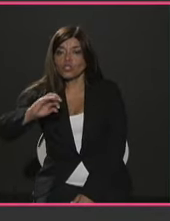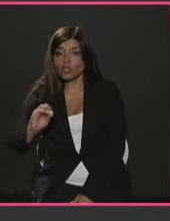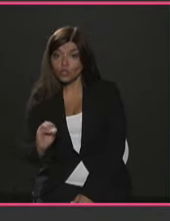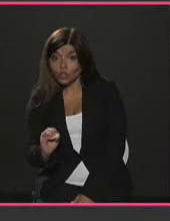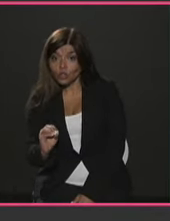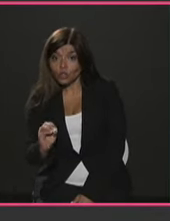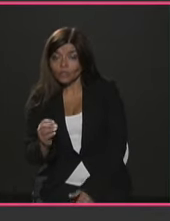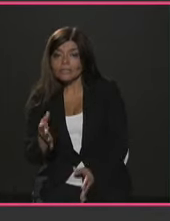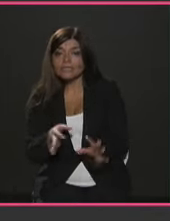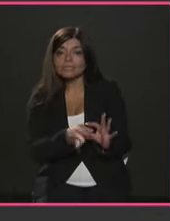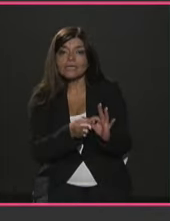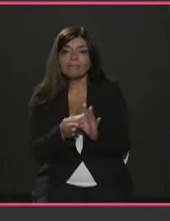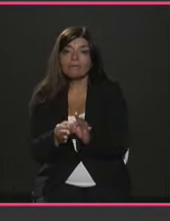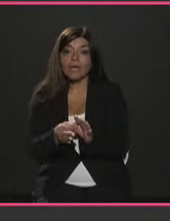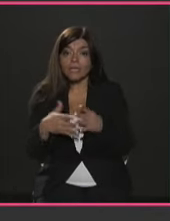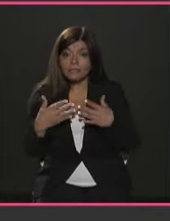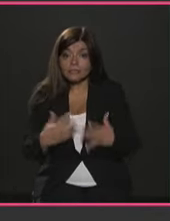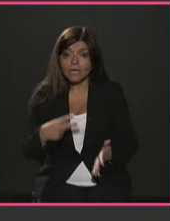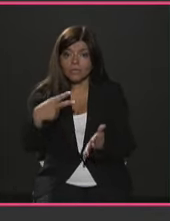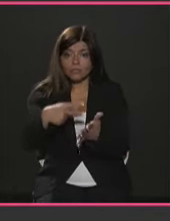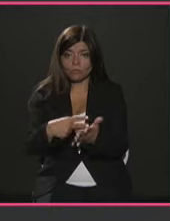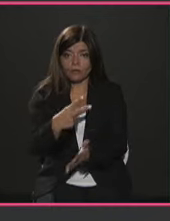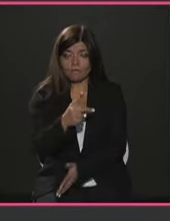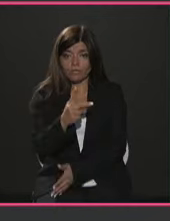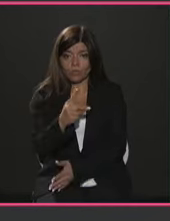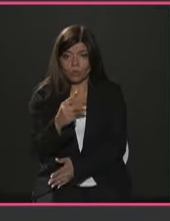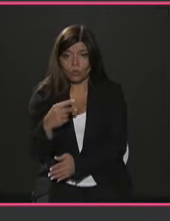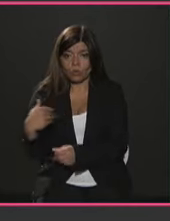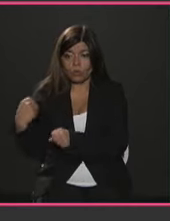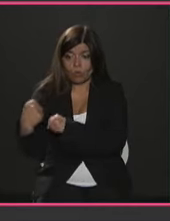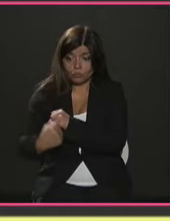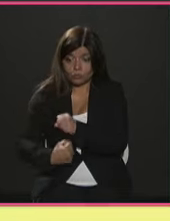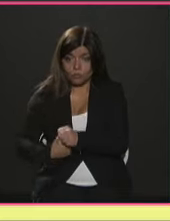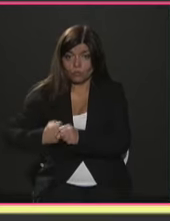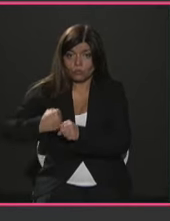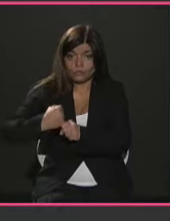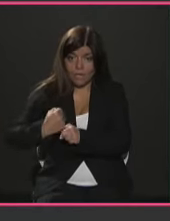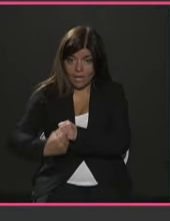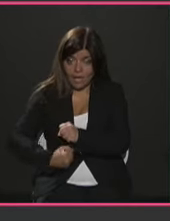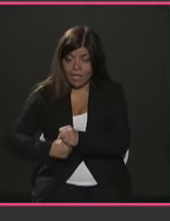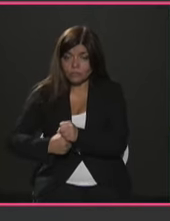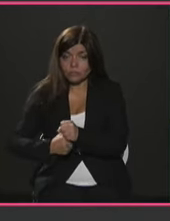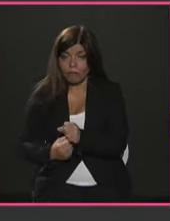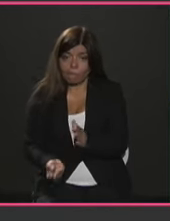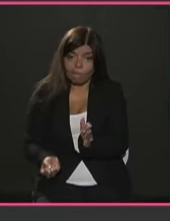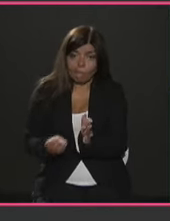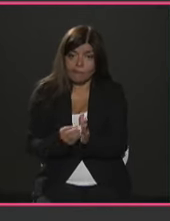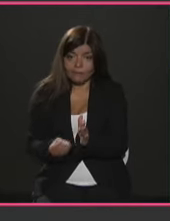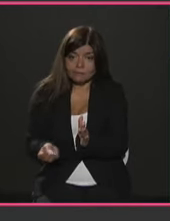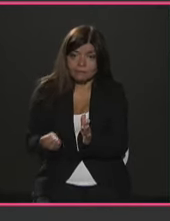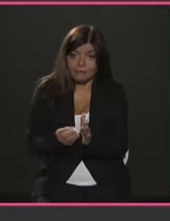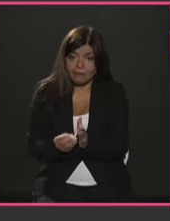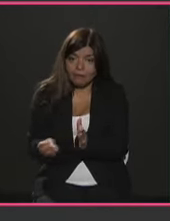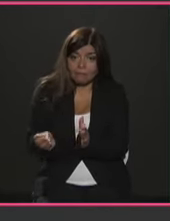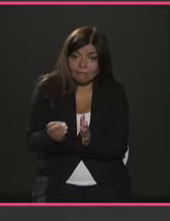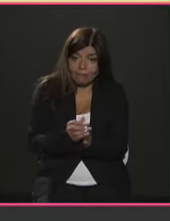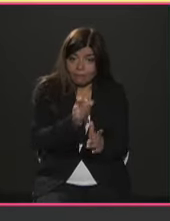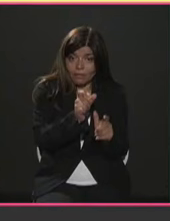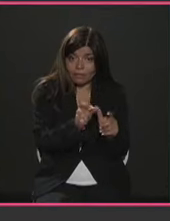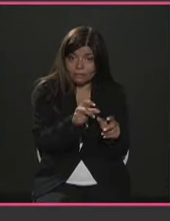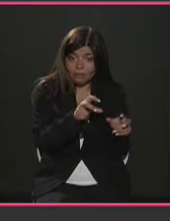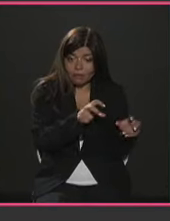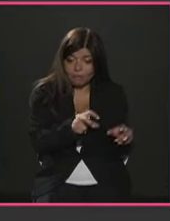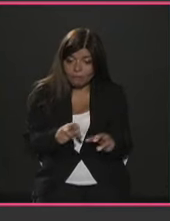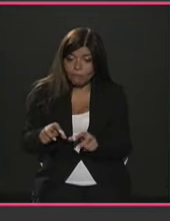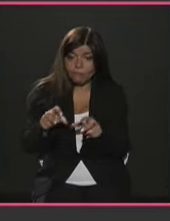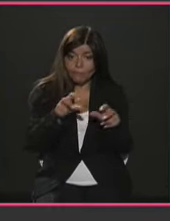ocurriendo el año 2021 y todos los años en forma más creciente que más personas se mueven constantemente